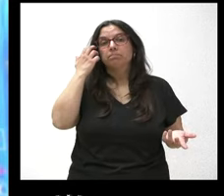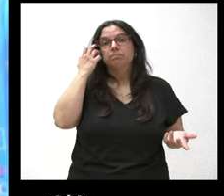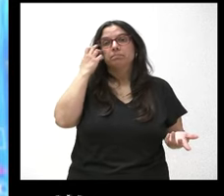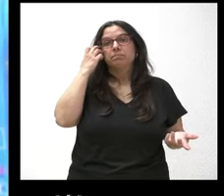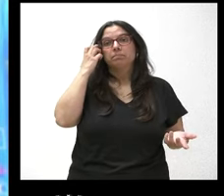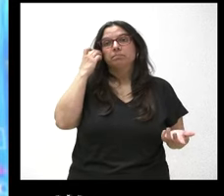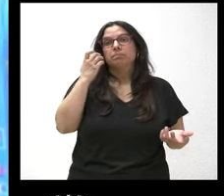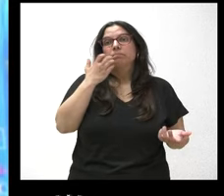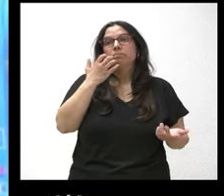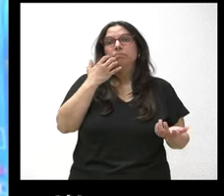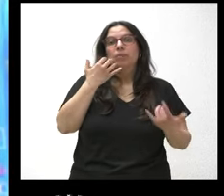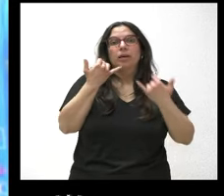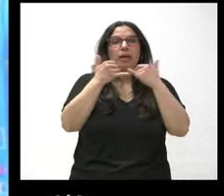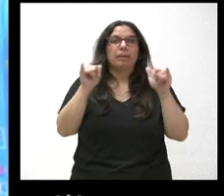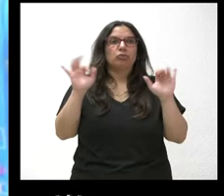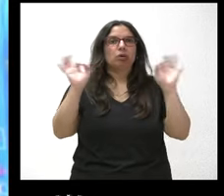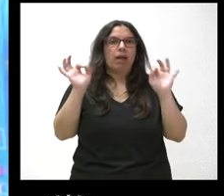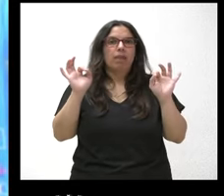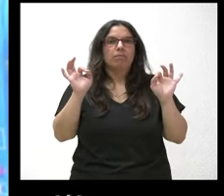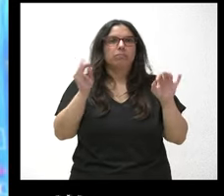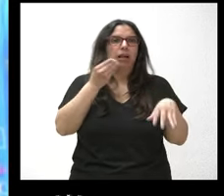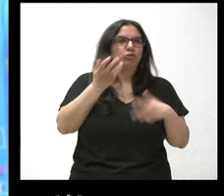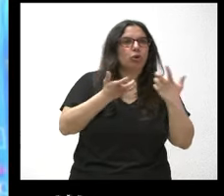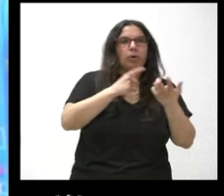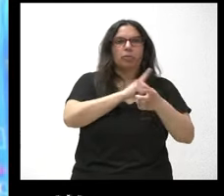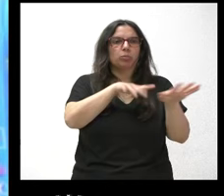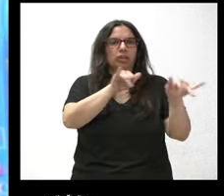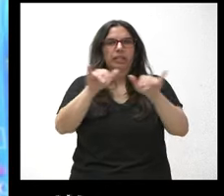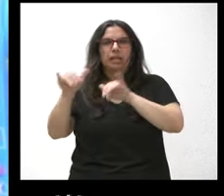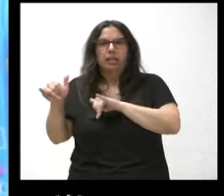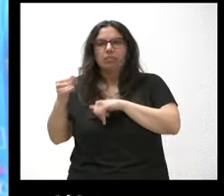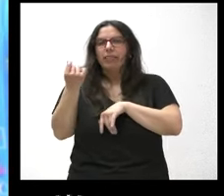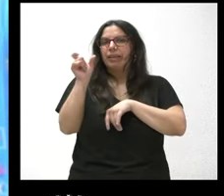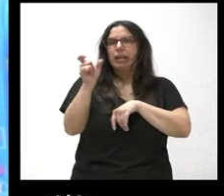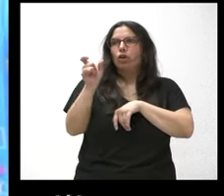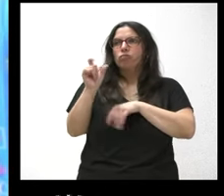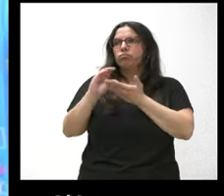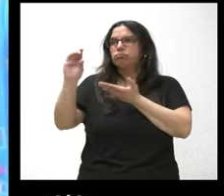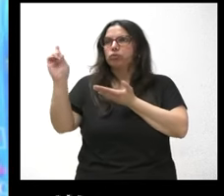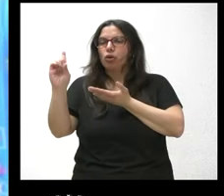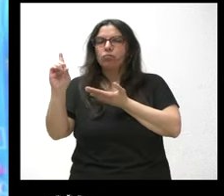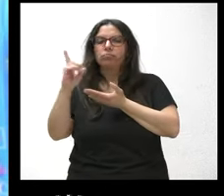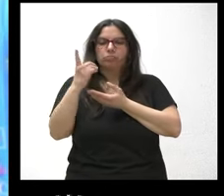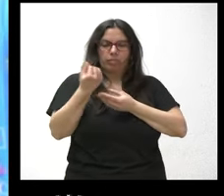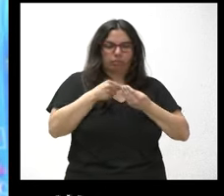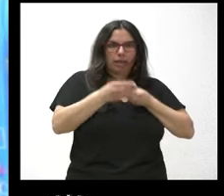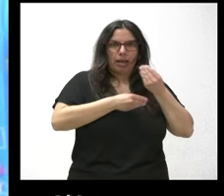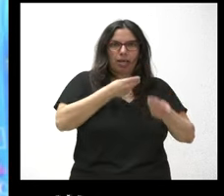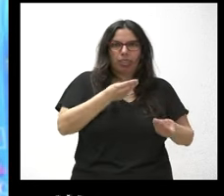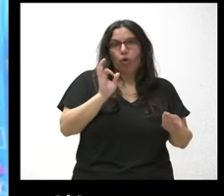un evento ni de tipo gastronómico, ni deportivo, ni ningún otro? ¿Qué pasa con ese dinero? O si lo apunta aún así, va